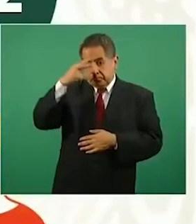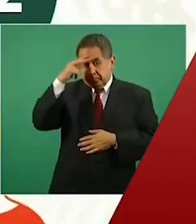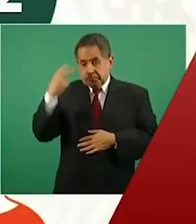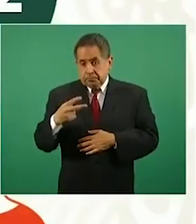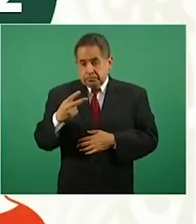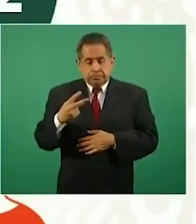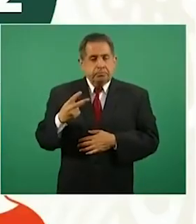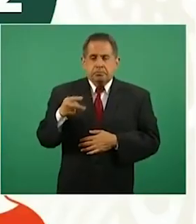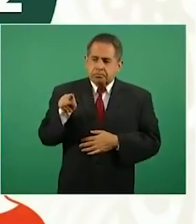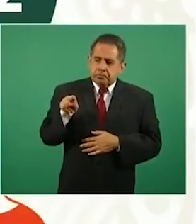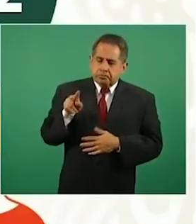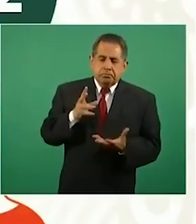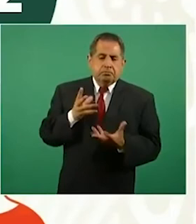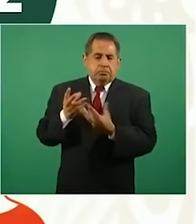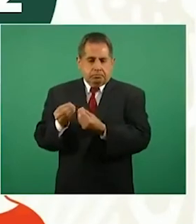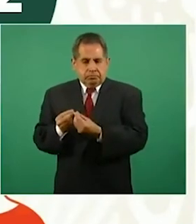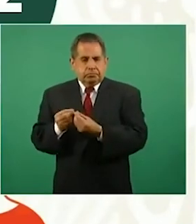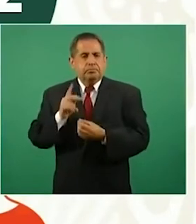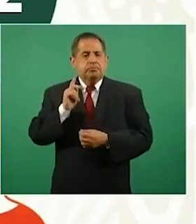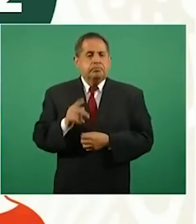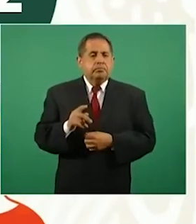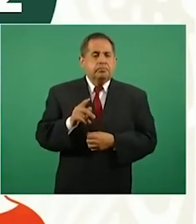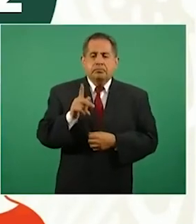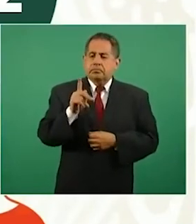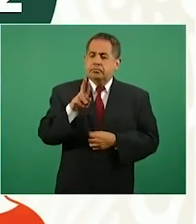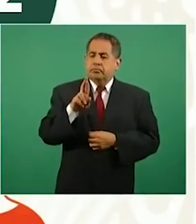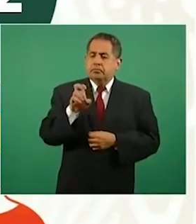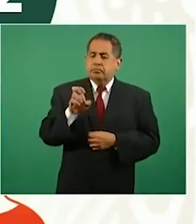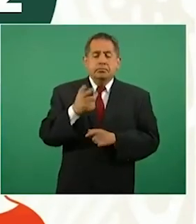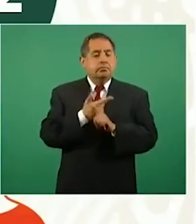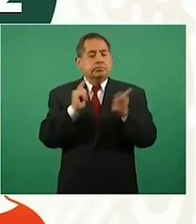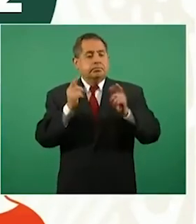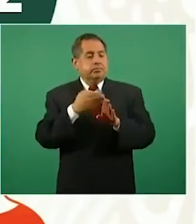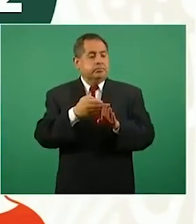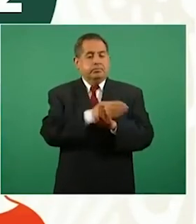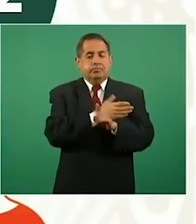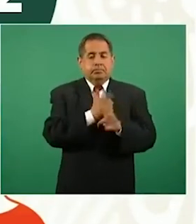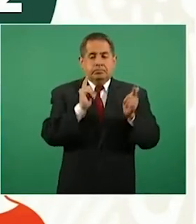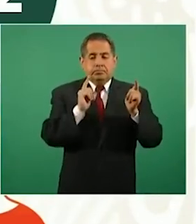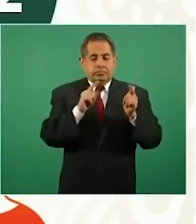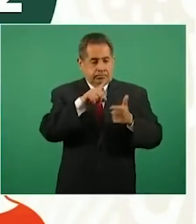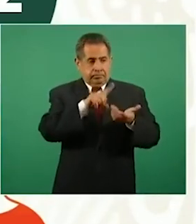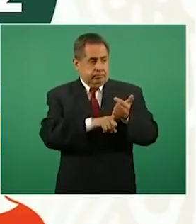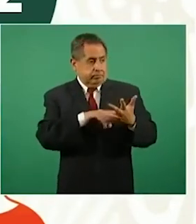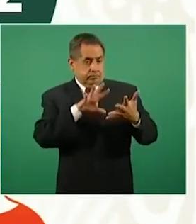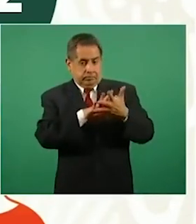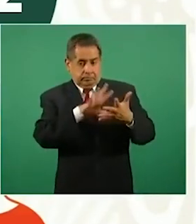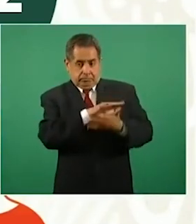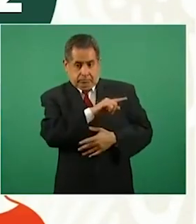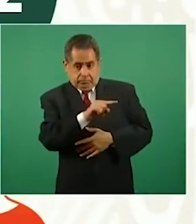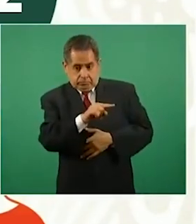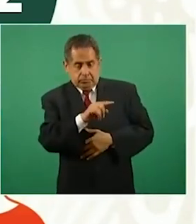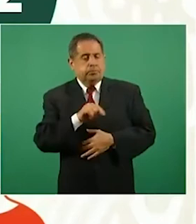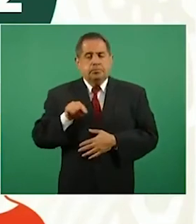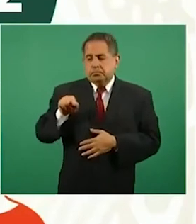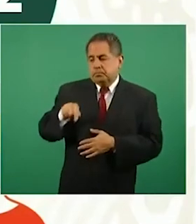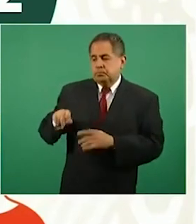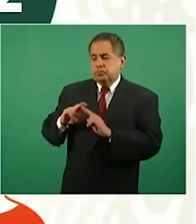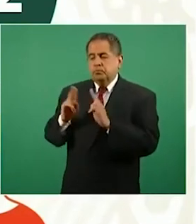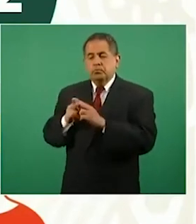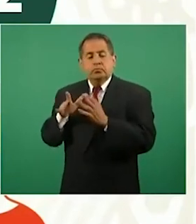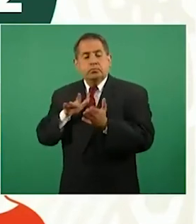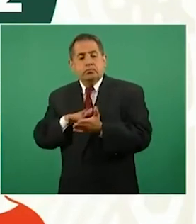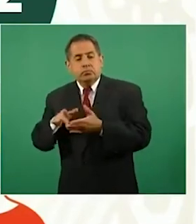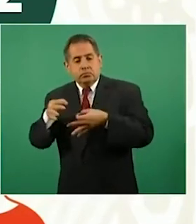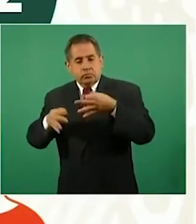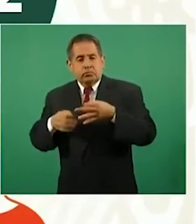se unió a este esfuerzo de preliberaciones en centros penitenciarios. La Unidad de Apoyo al Sistema de Justicia